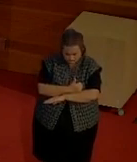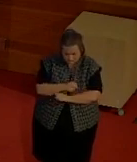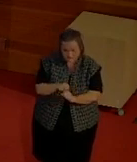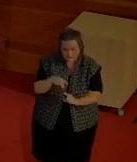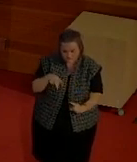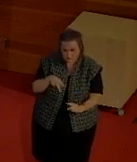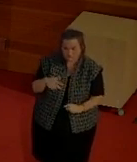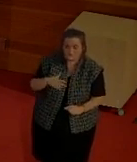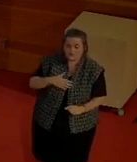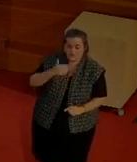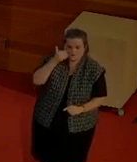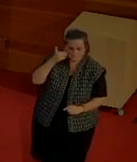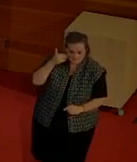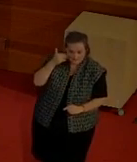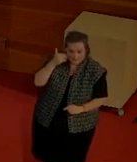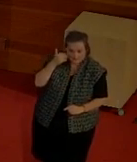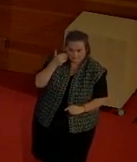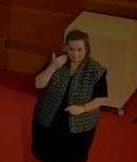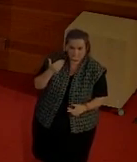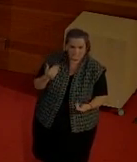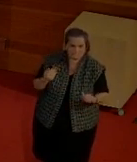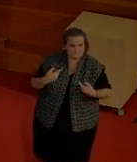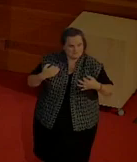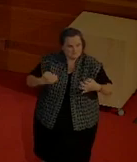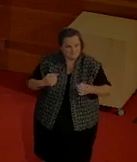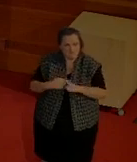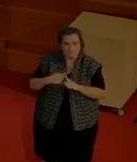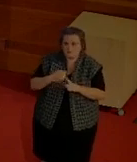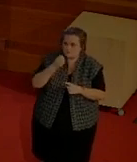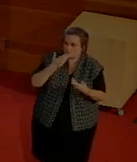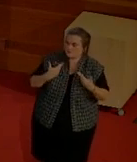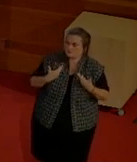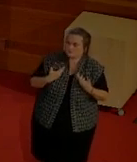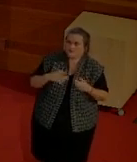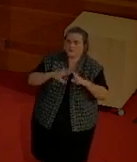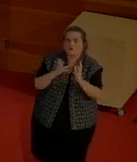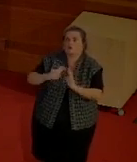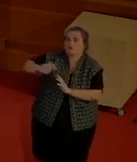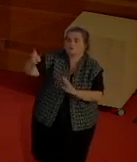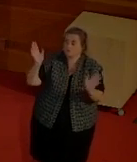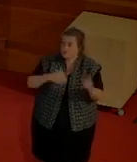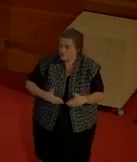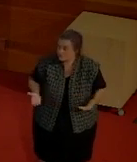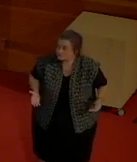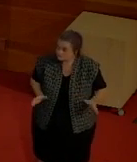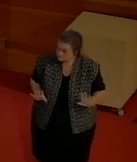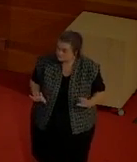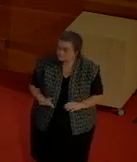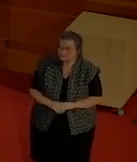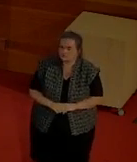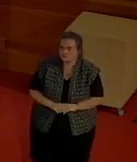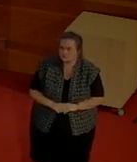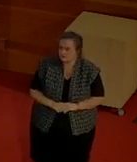privilegiado que goza de un nivel de bienestar y de nivel de seguridad que no hay ningún otro Rincón del planeta un